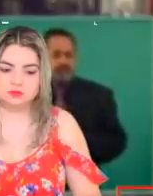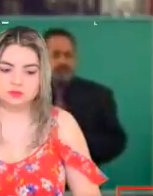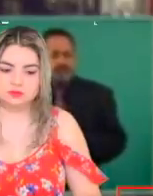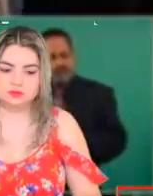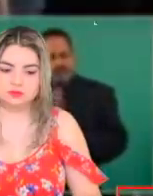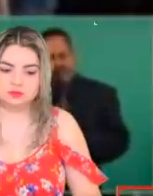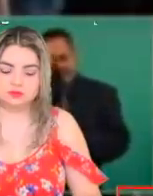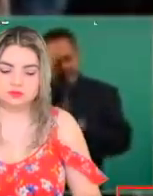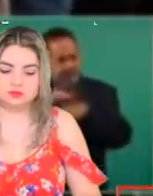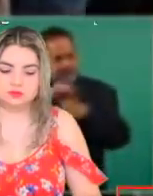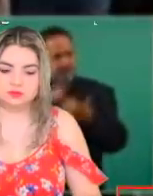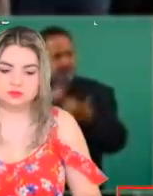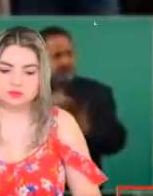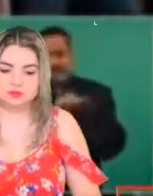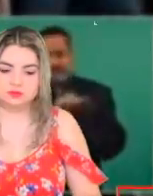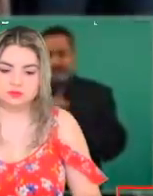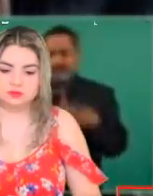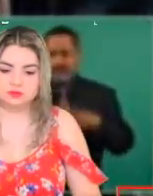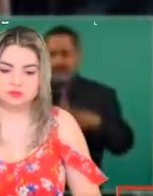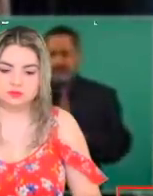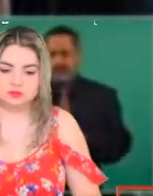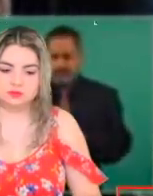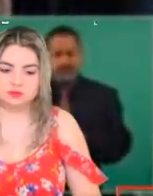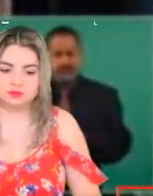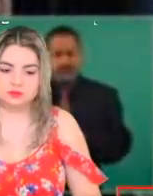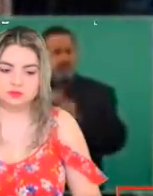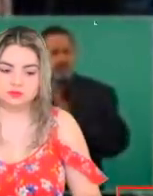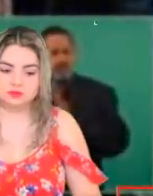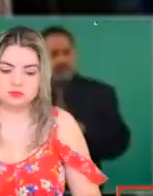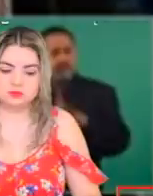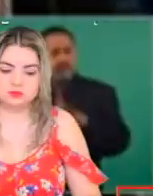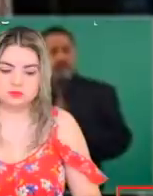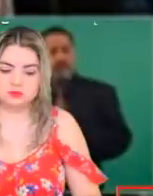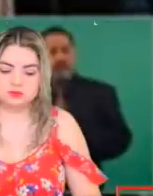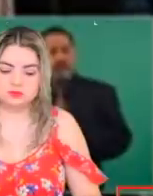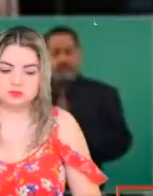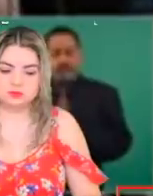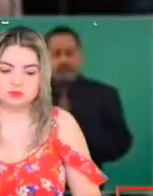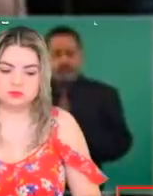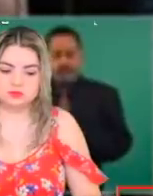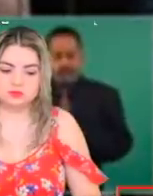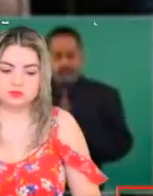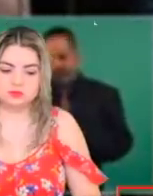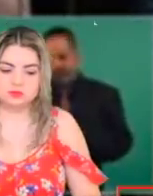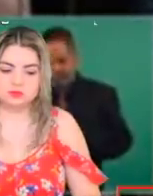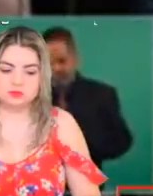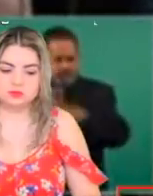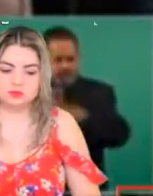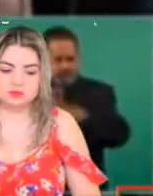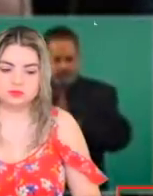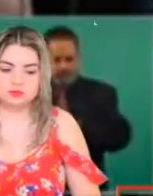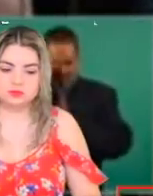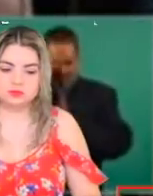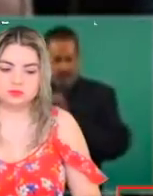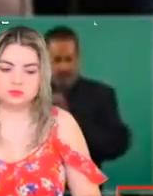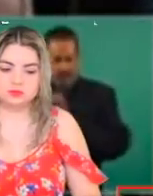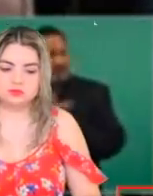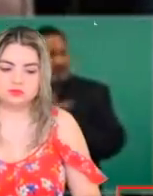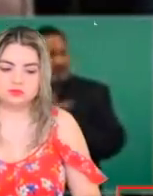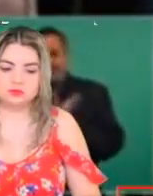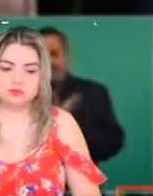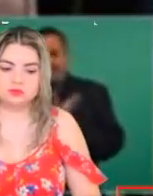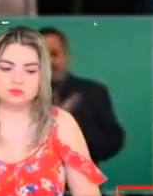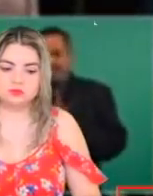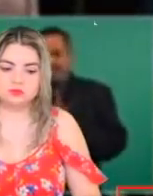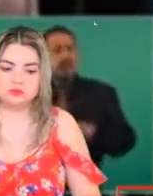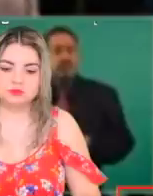he conocido casos en que gente de Baja California, de Ensenada, de San Quintín inclusive, que usted lo conoce, estuvo ahí también, fallecen las personas